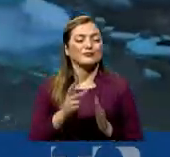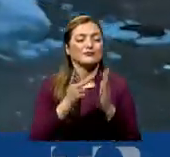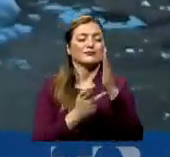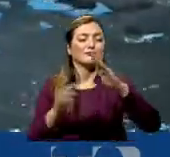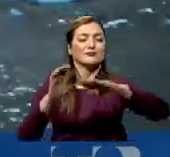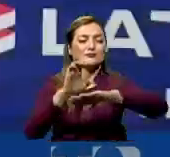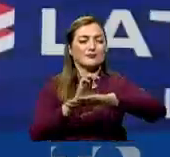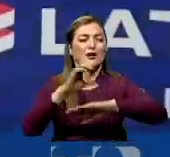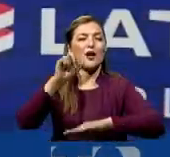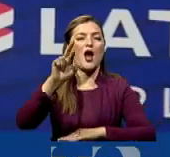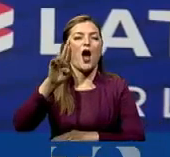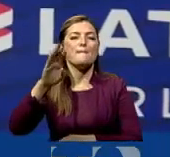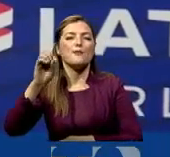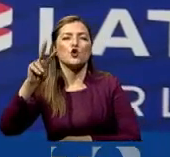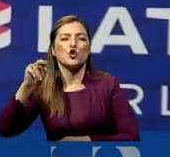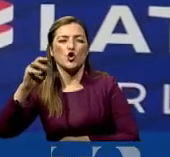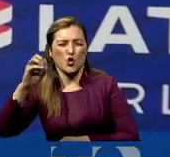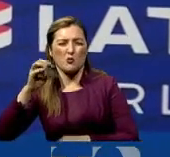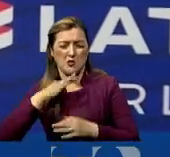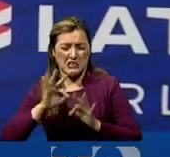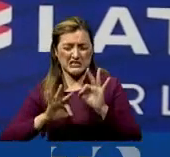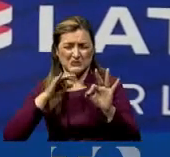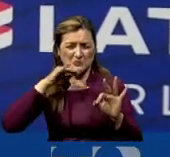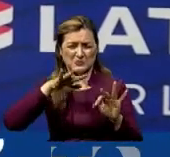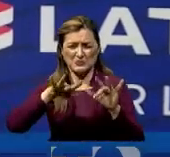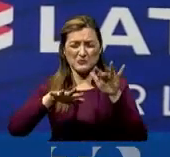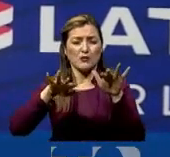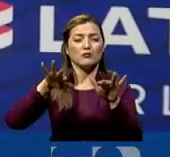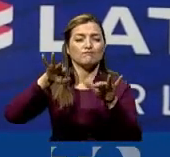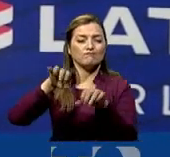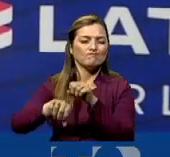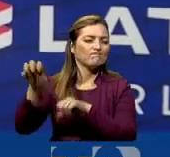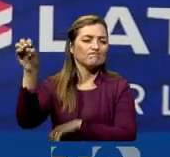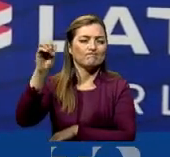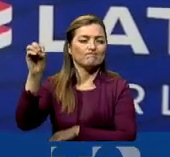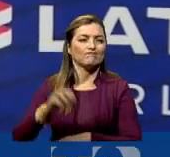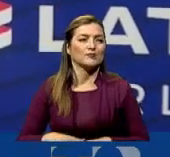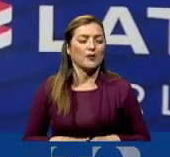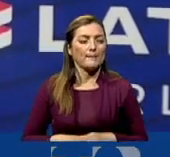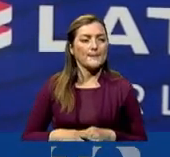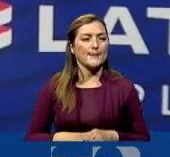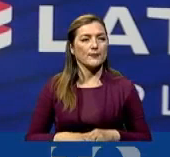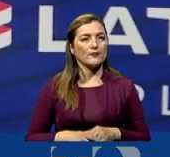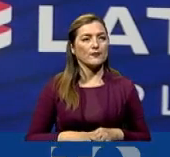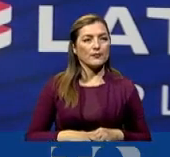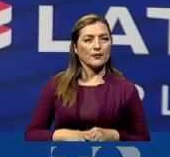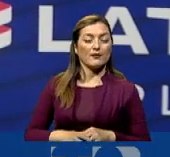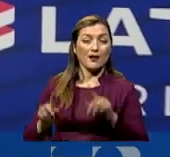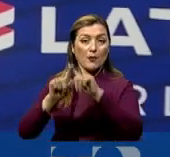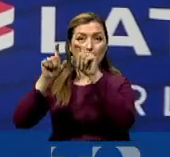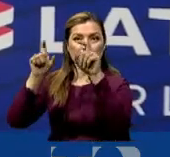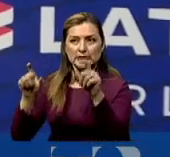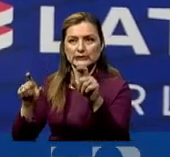Ecuador Carbono Cero. Que ser carbono neutro no es nada más de empresas que dicen, voy a medir mi